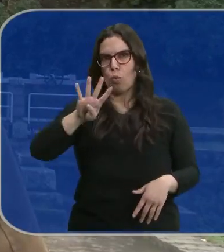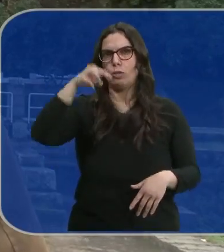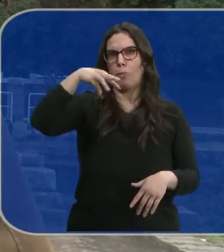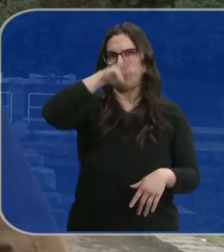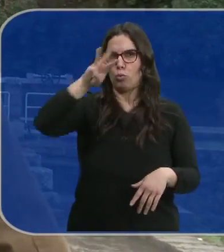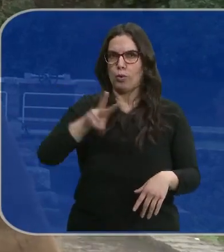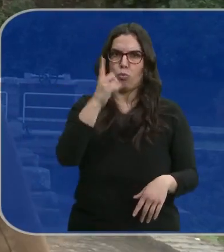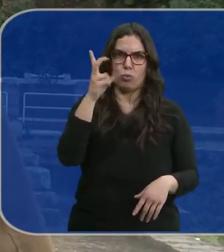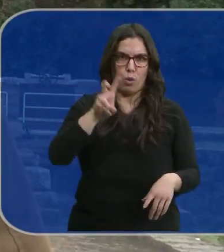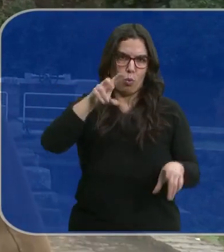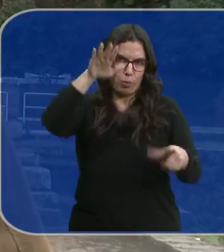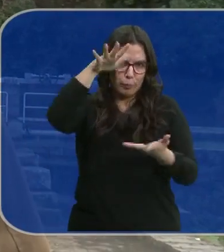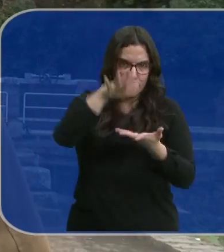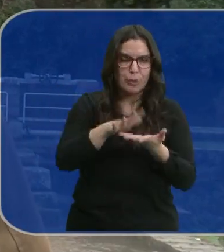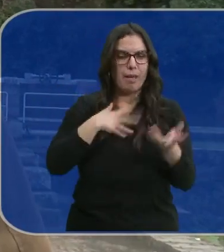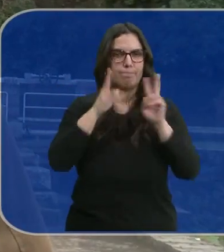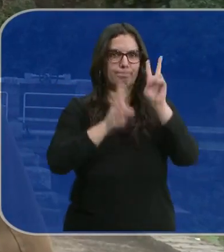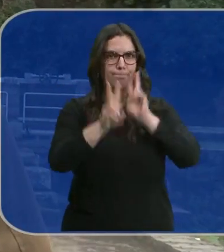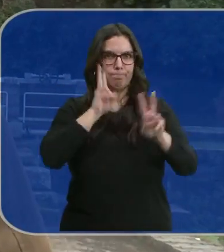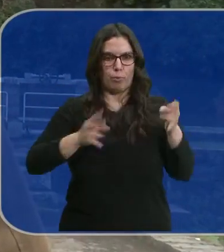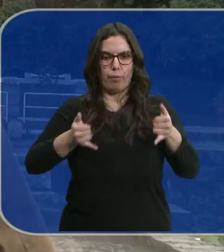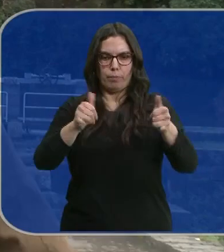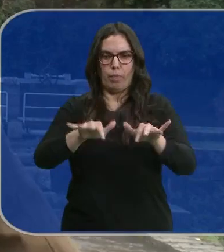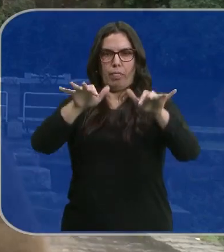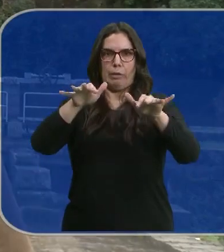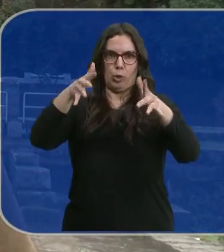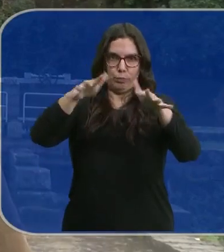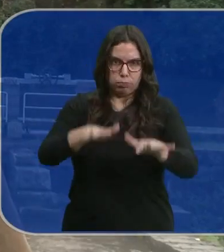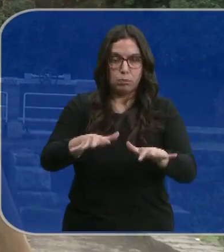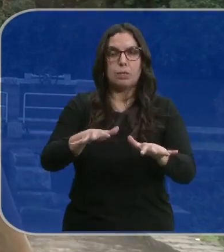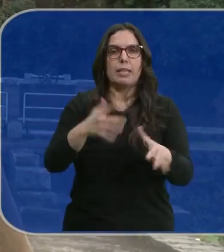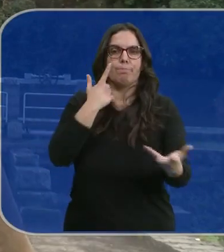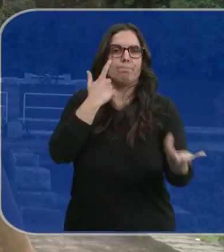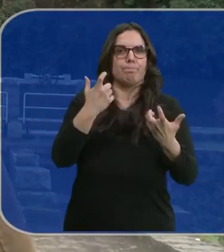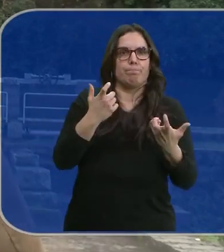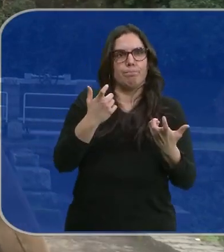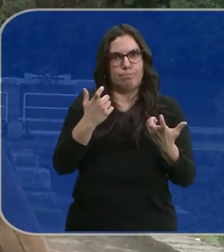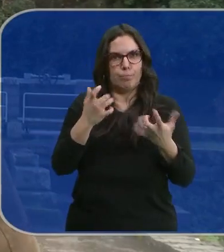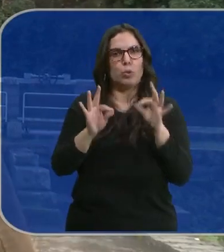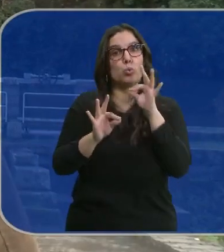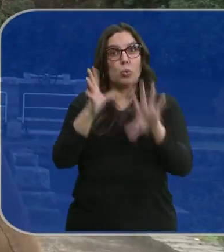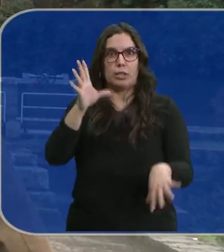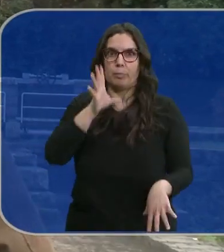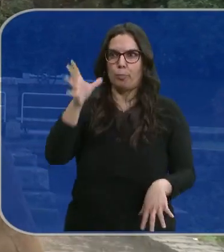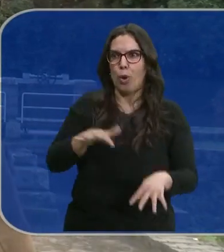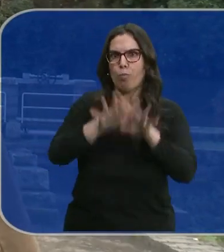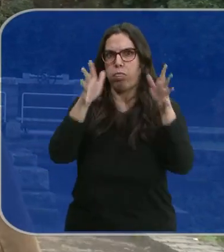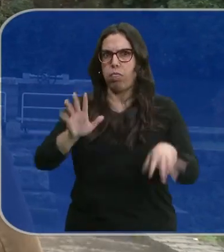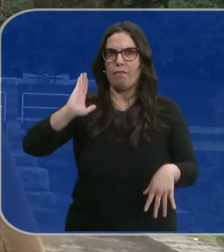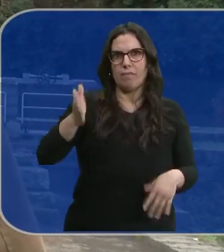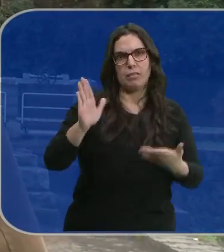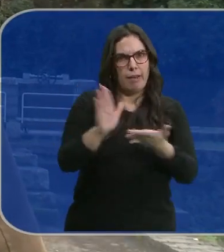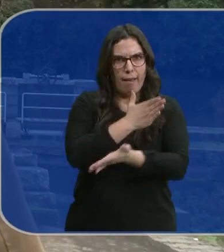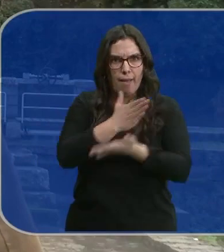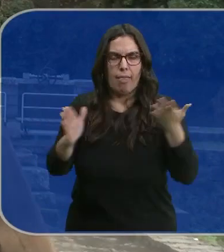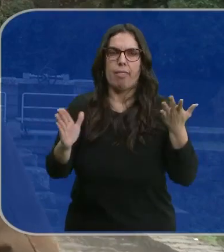por segundo. Visualmente ya se aprecia que ha bajado un poco y afortunadamente no tenemos que lamentar pues ningún desbordamiento,